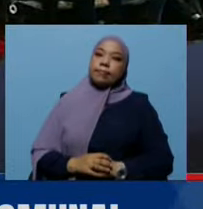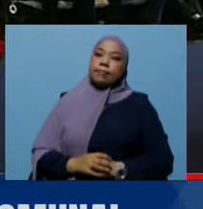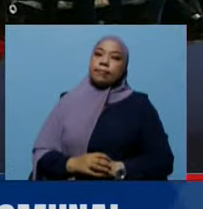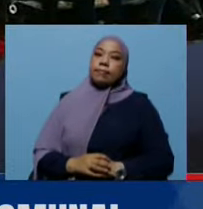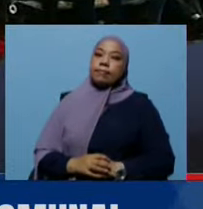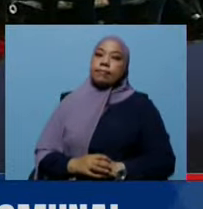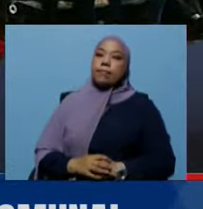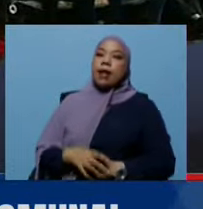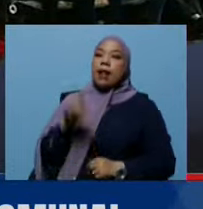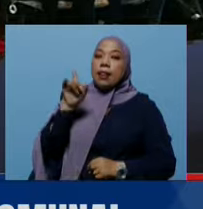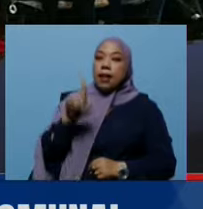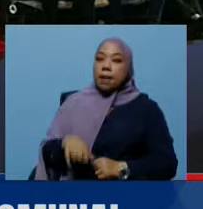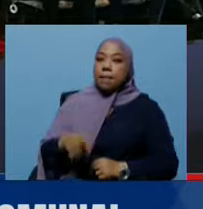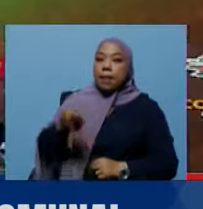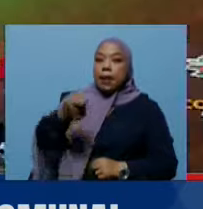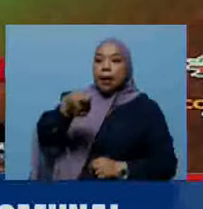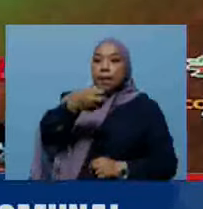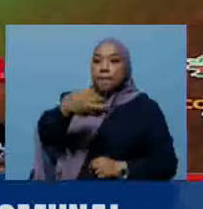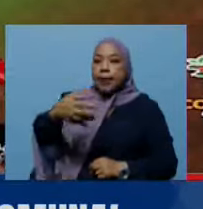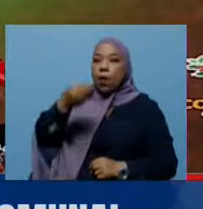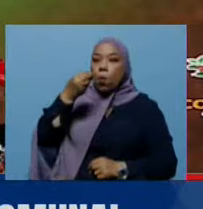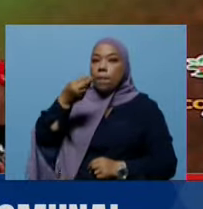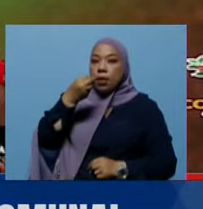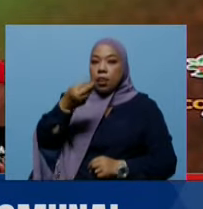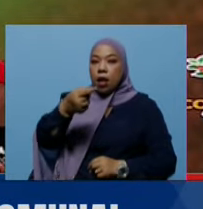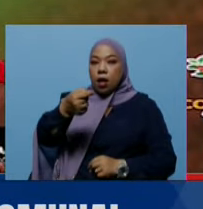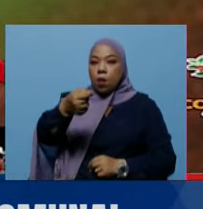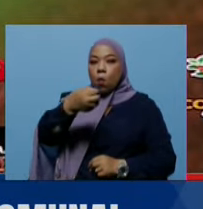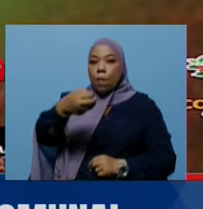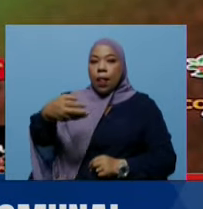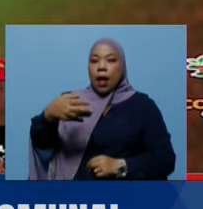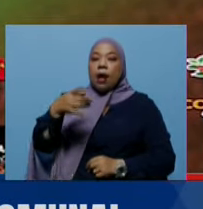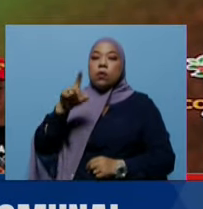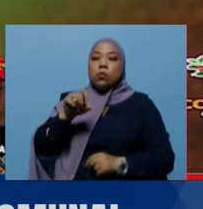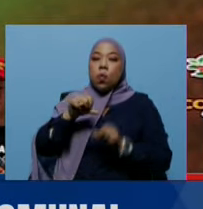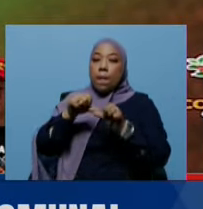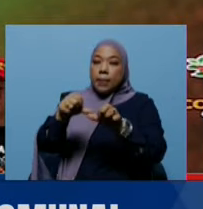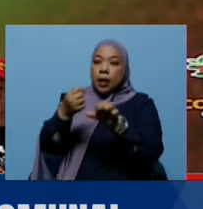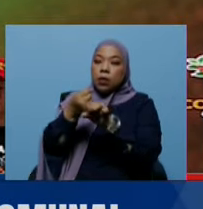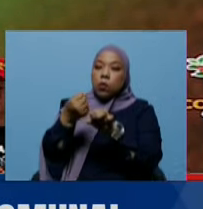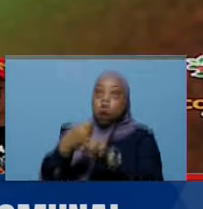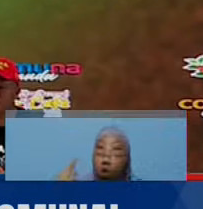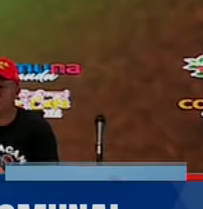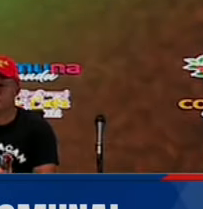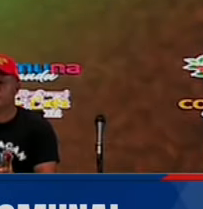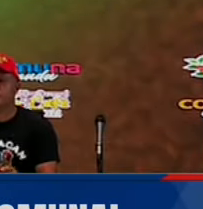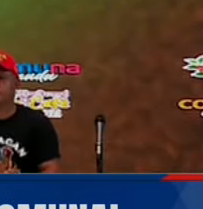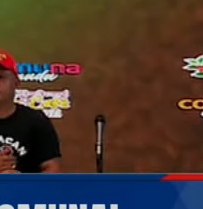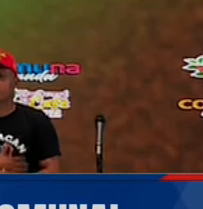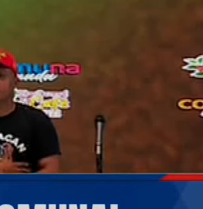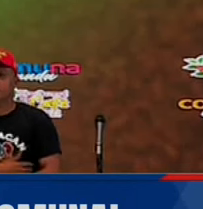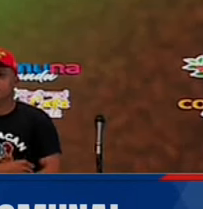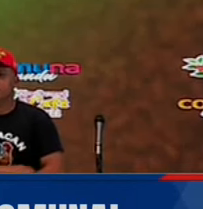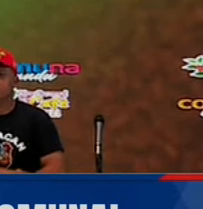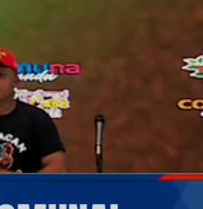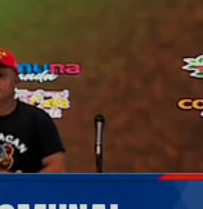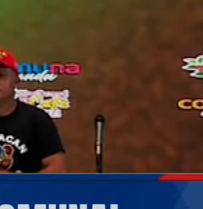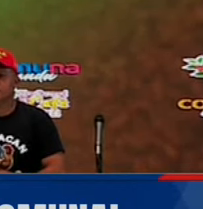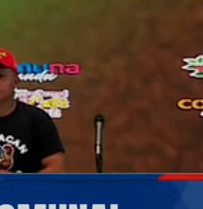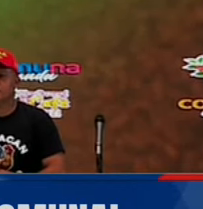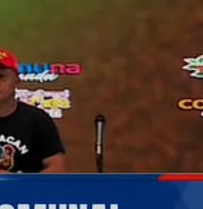El arroz, claro, correcto, de manera permanente, permanente, una mesa de diálogo,